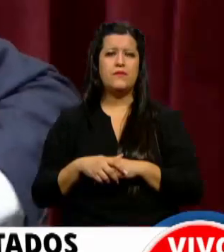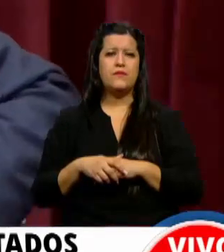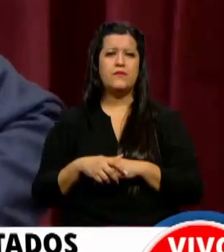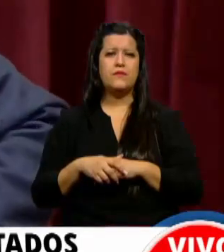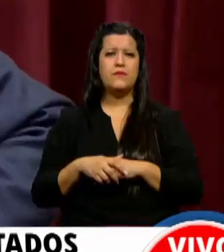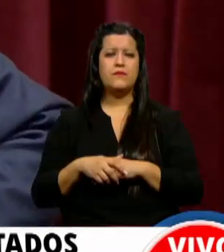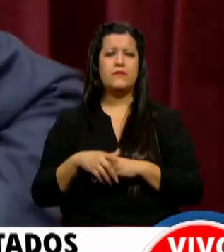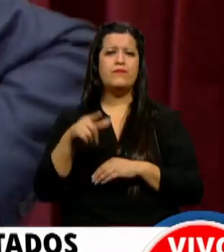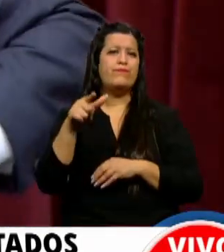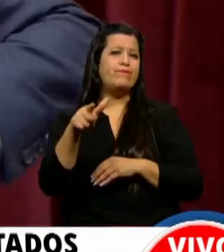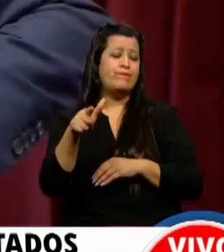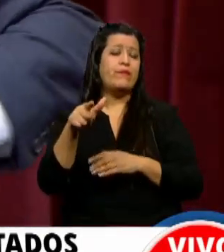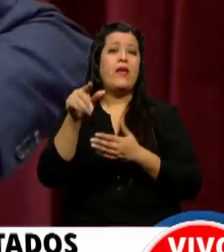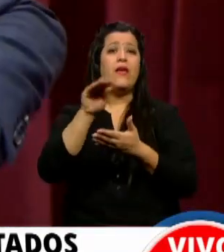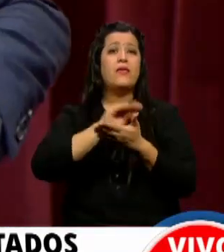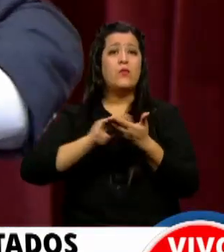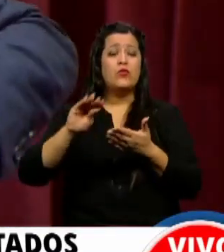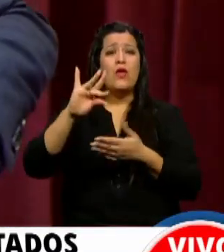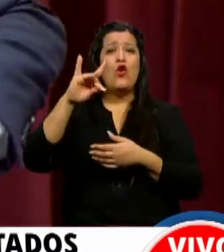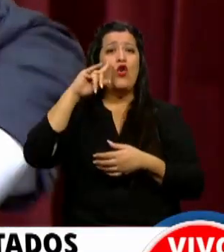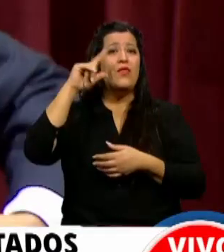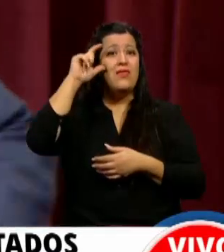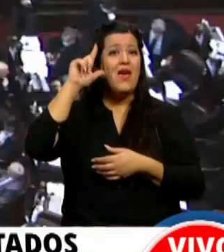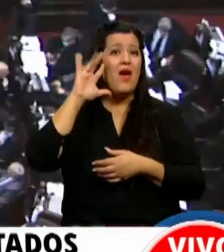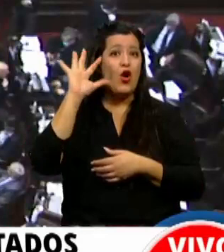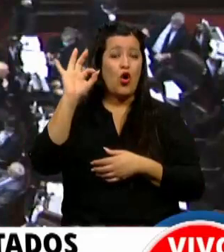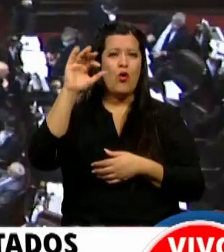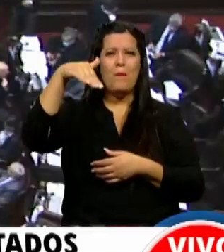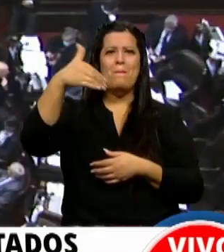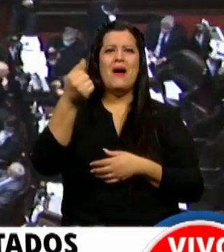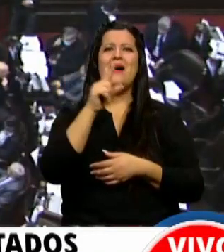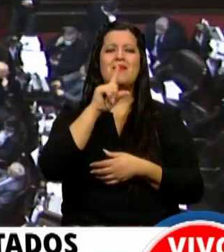Diputado Diego Matías Mestre.